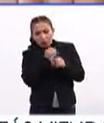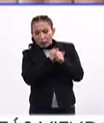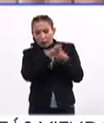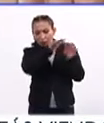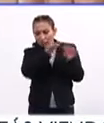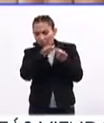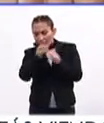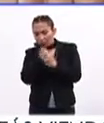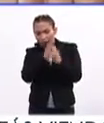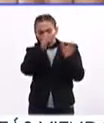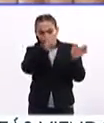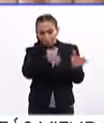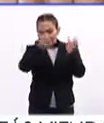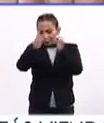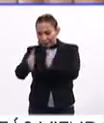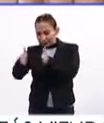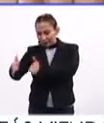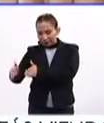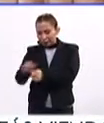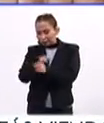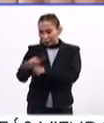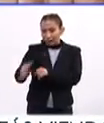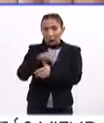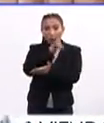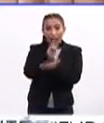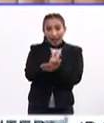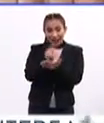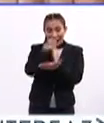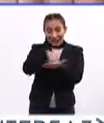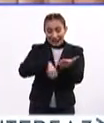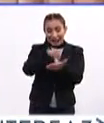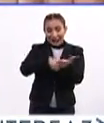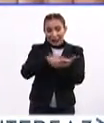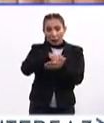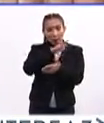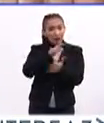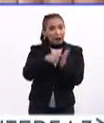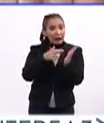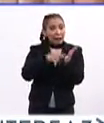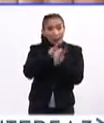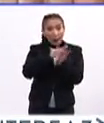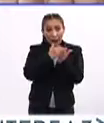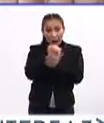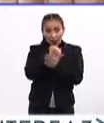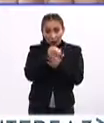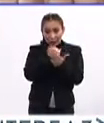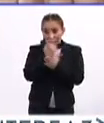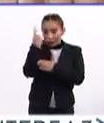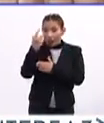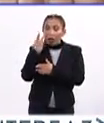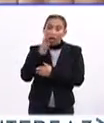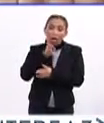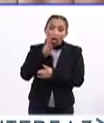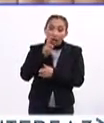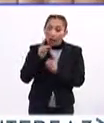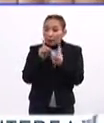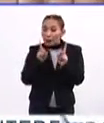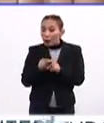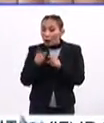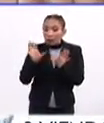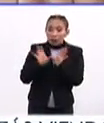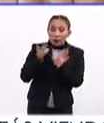información sobre que con estas reformas se ha eliminado el requisito de documentos, digamos